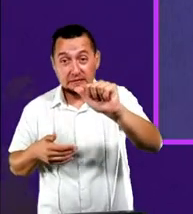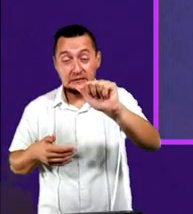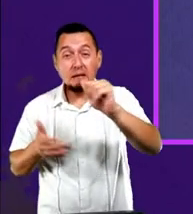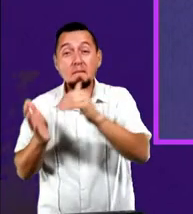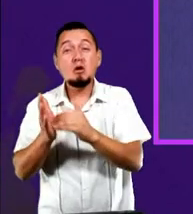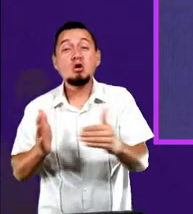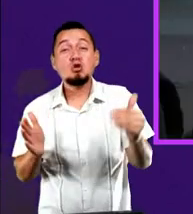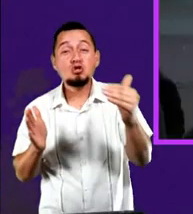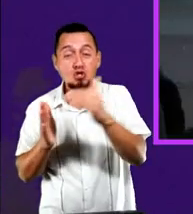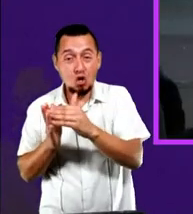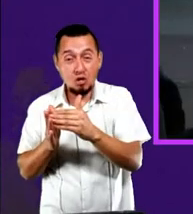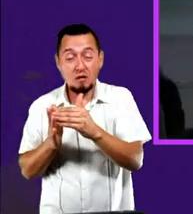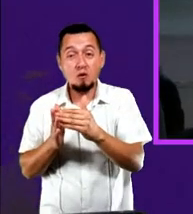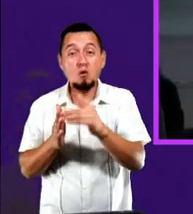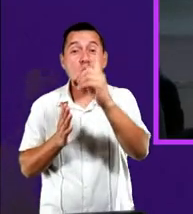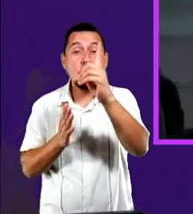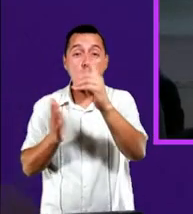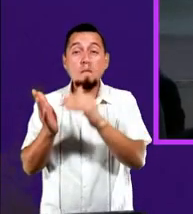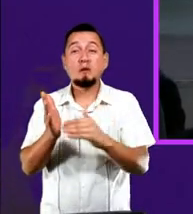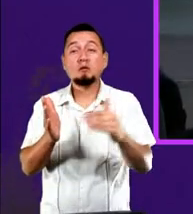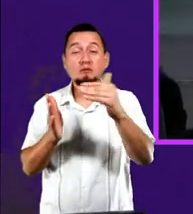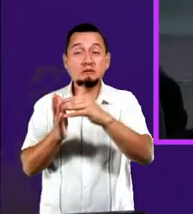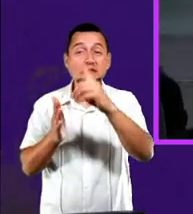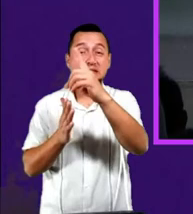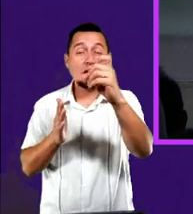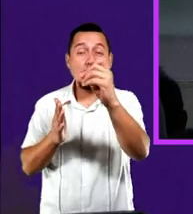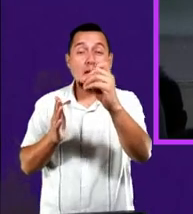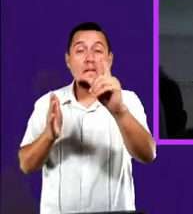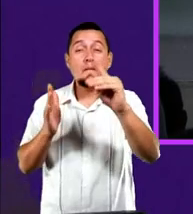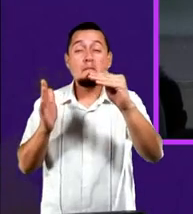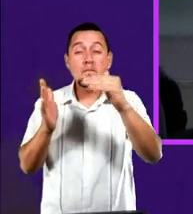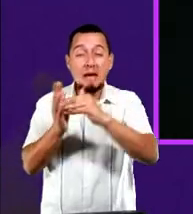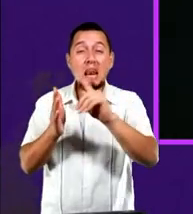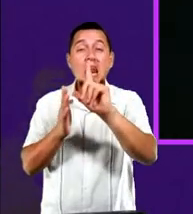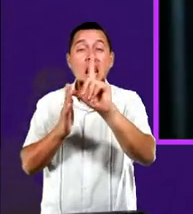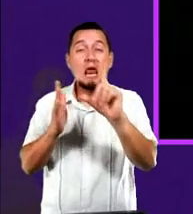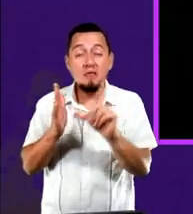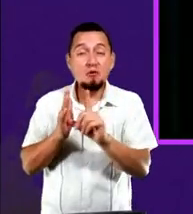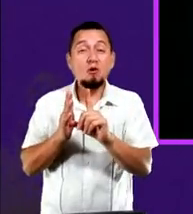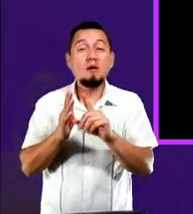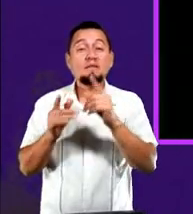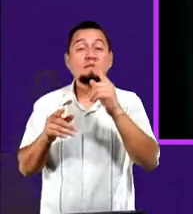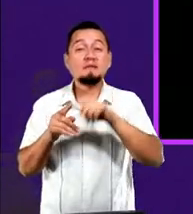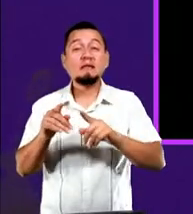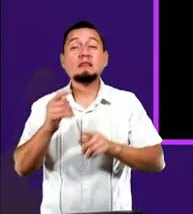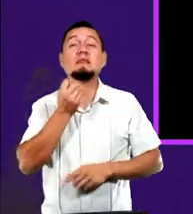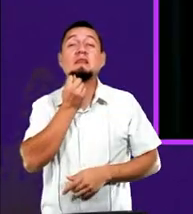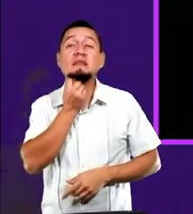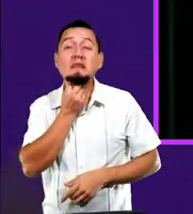1.100.000 litros de tequila cada día al mundo entero. Y